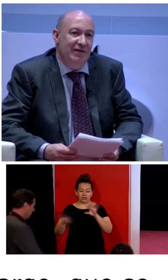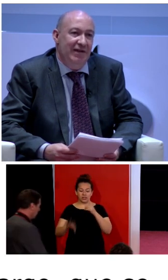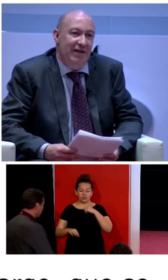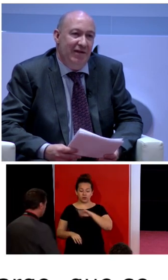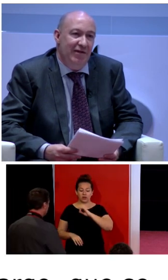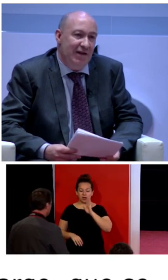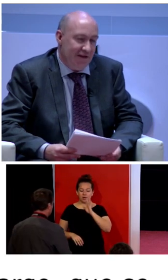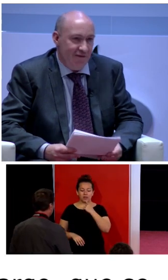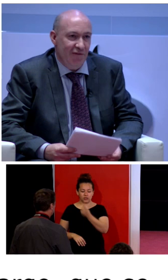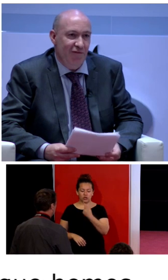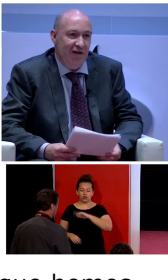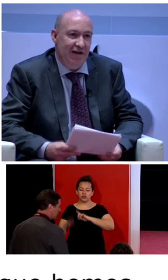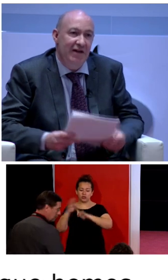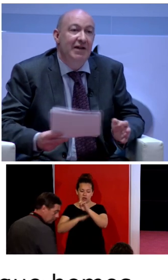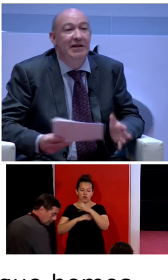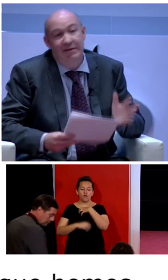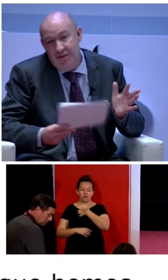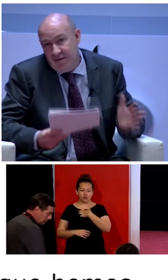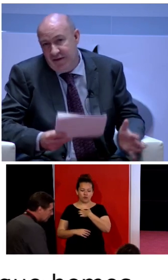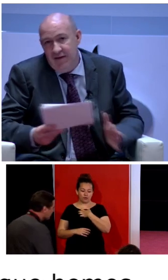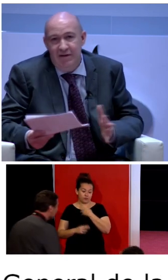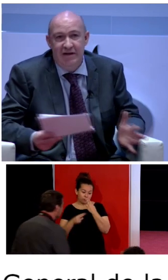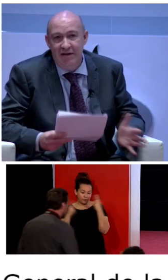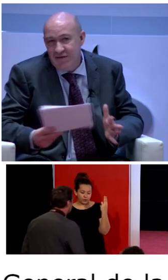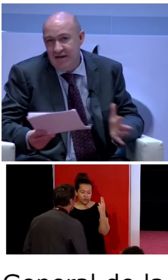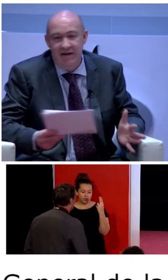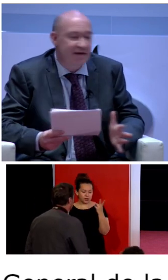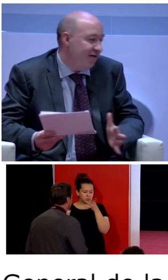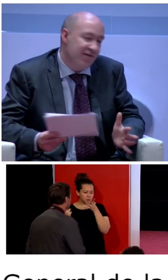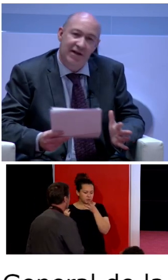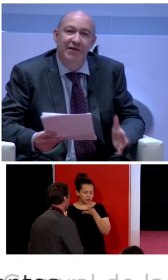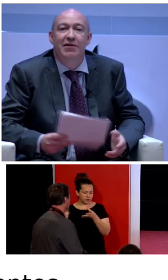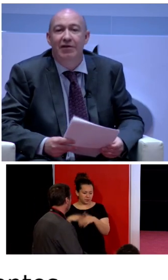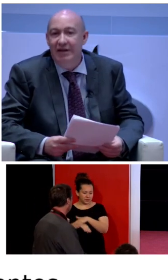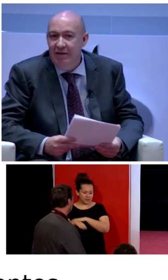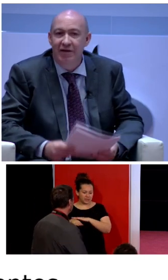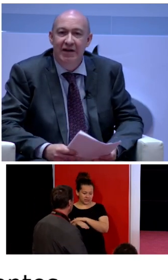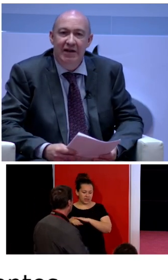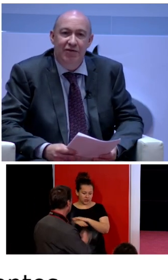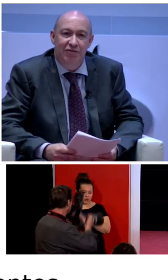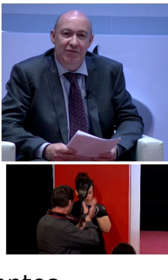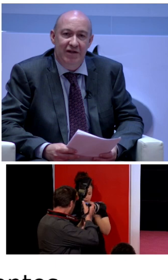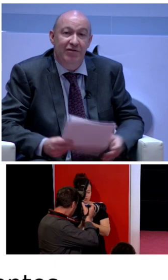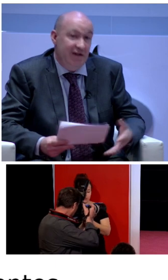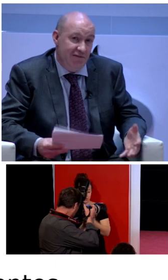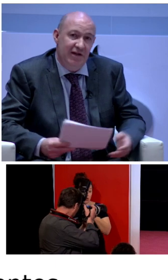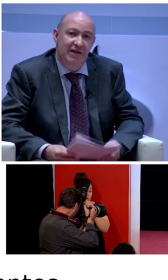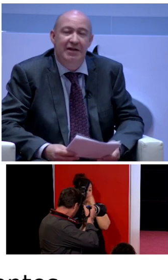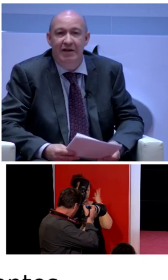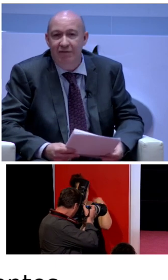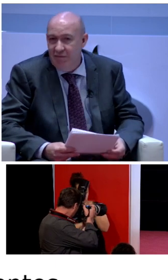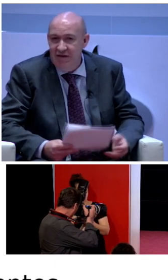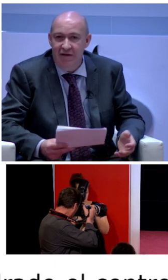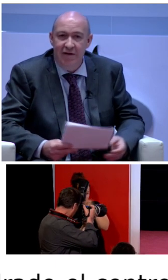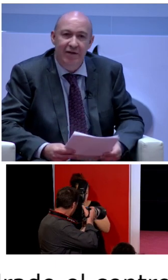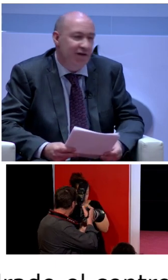desarrollando desde la Dirección General de la Función Pública a través de los diferentes ministerios en que ha estado encuadrado el centro directivo en los últimos años, en la actualidad en